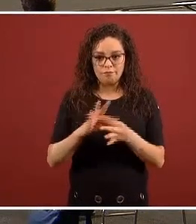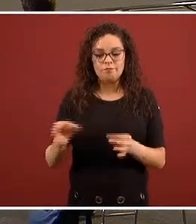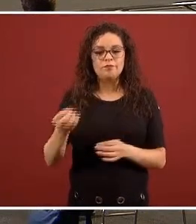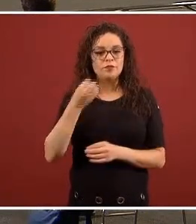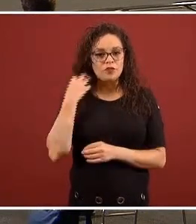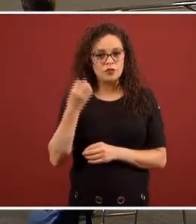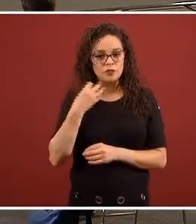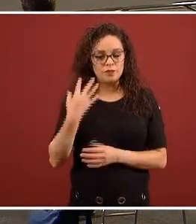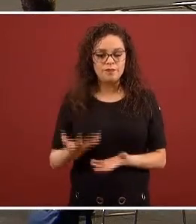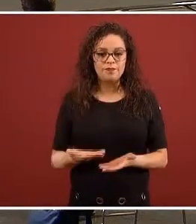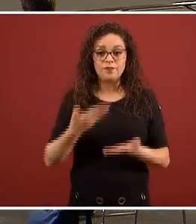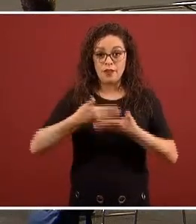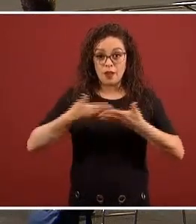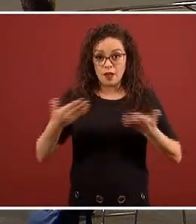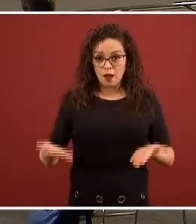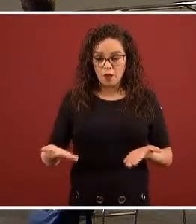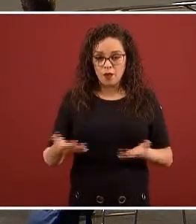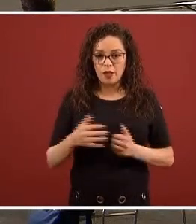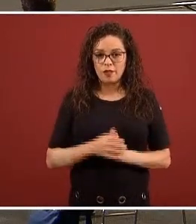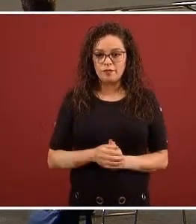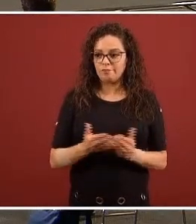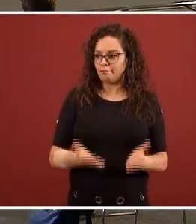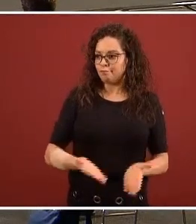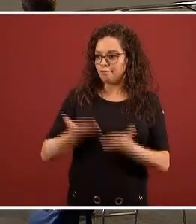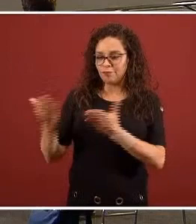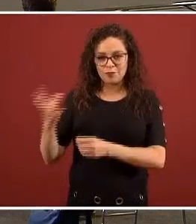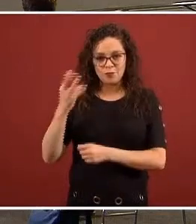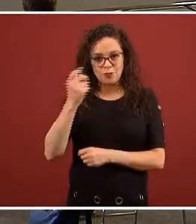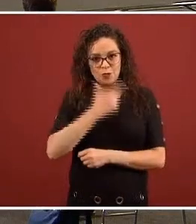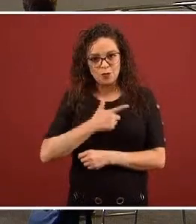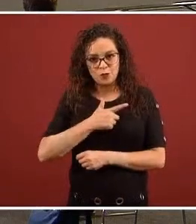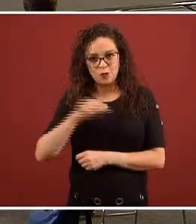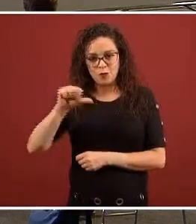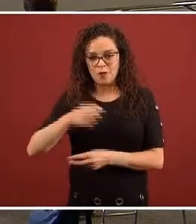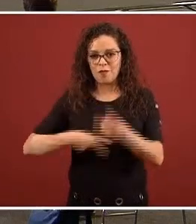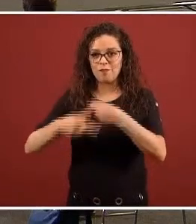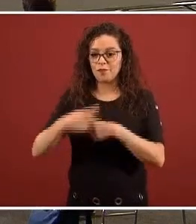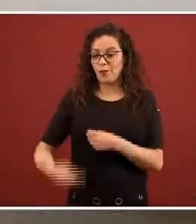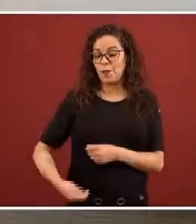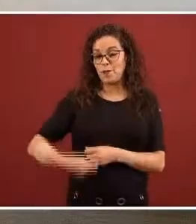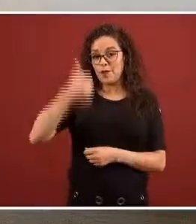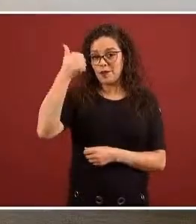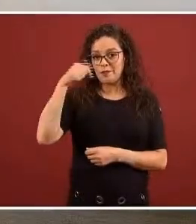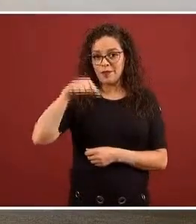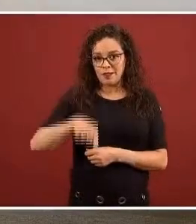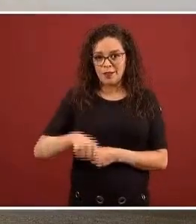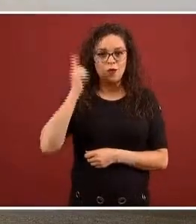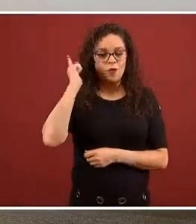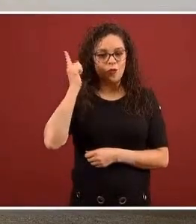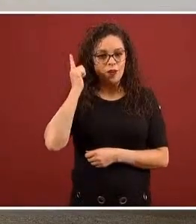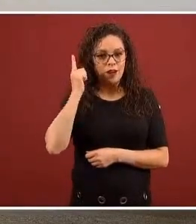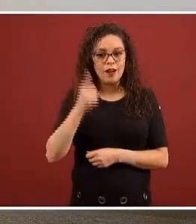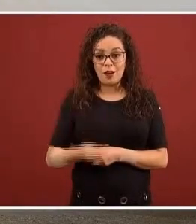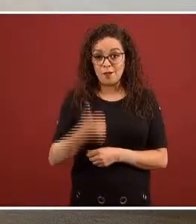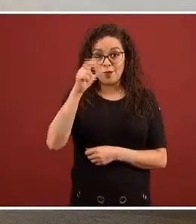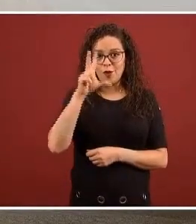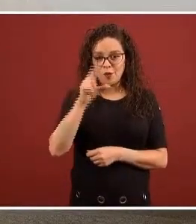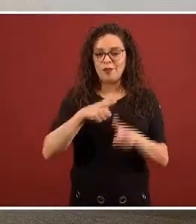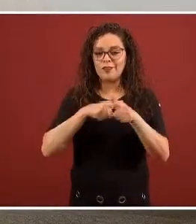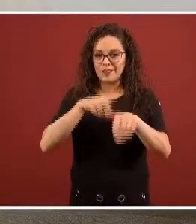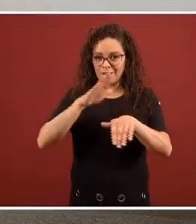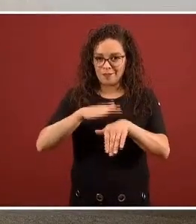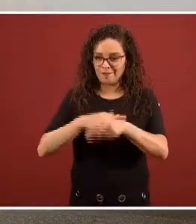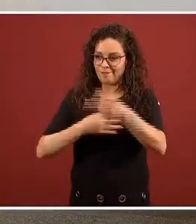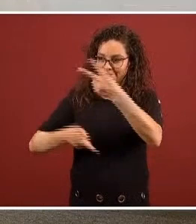tenemos el gusto de recibir y que nos acompañe por primera vez, espero que no la única ni la última vez,